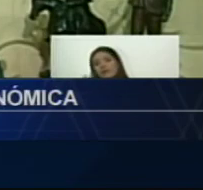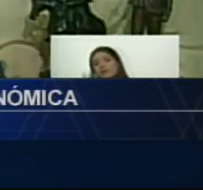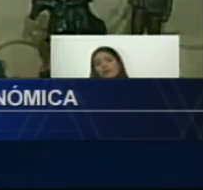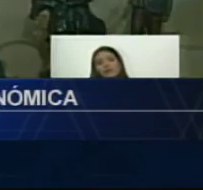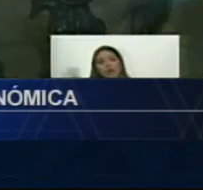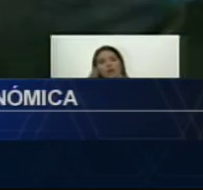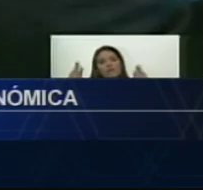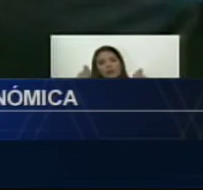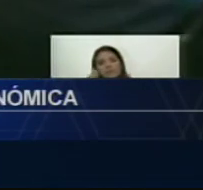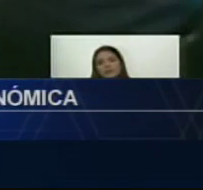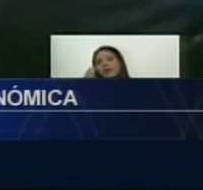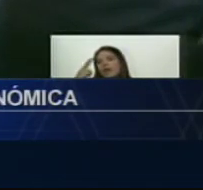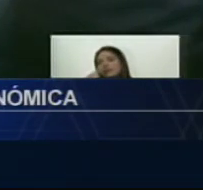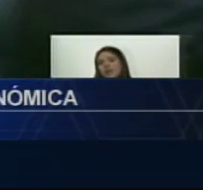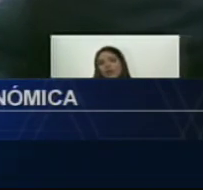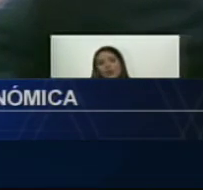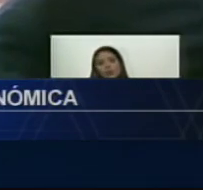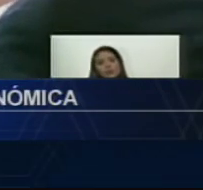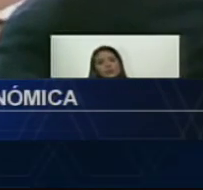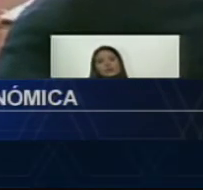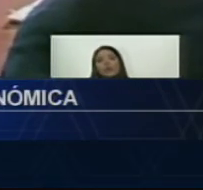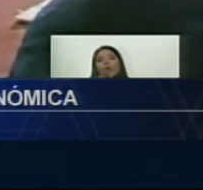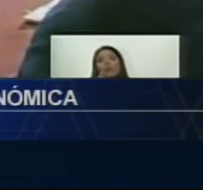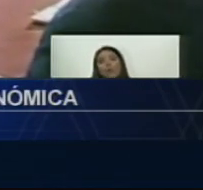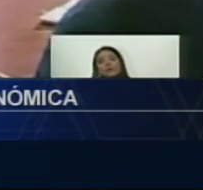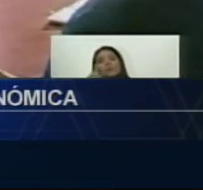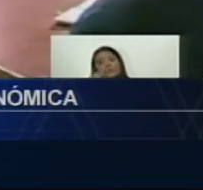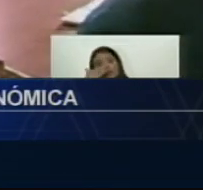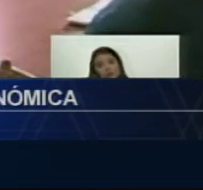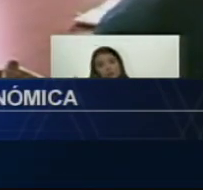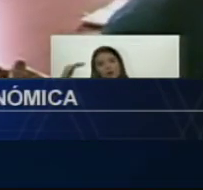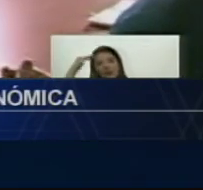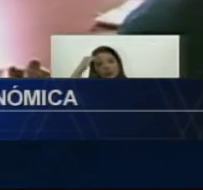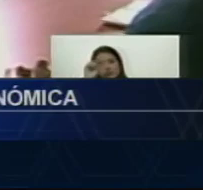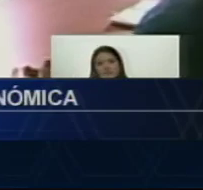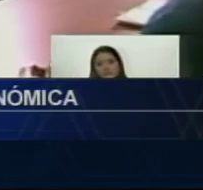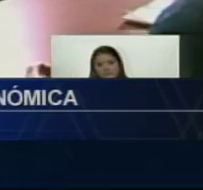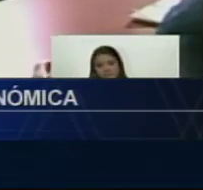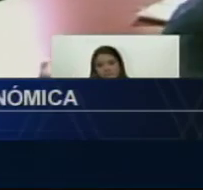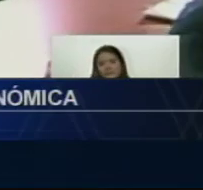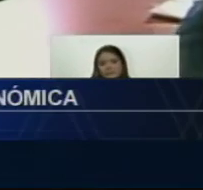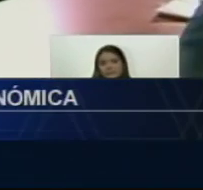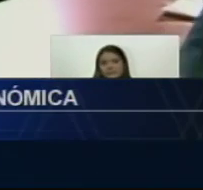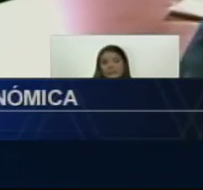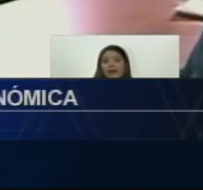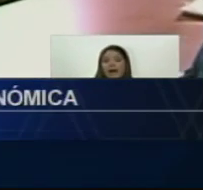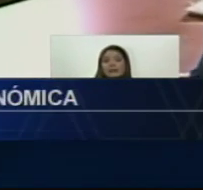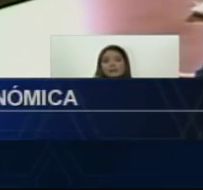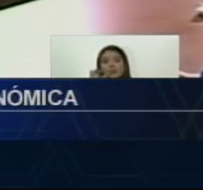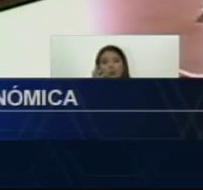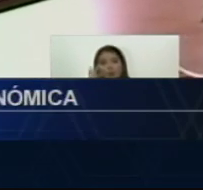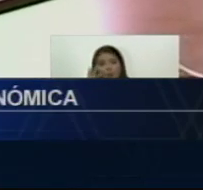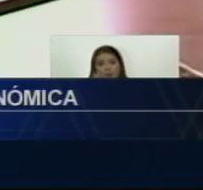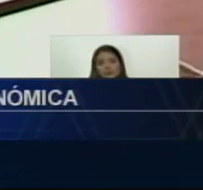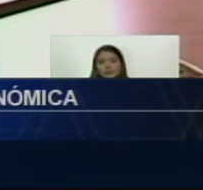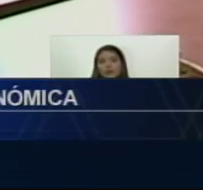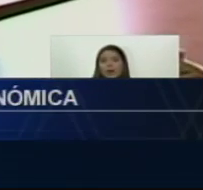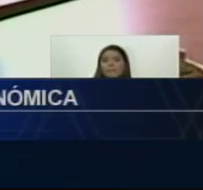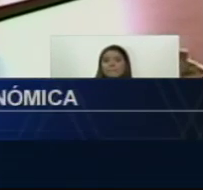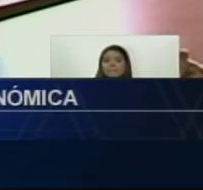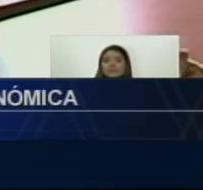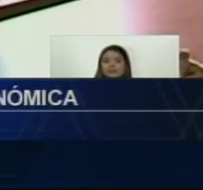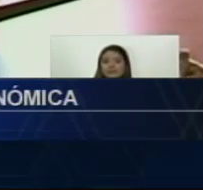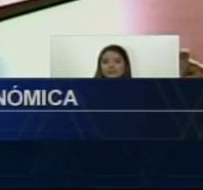de los niños, niñas, adolescentes y de los adultos mayores. Artículo 4. Los ministerios del